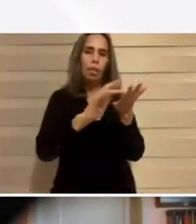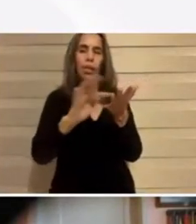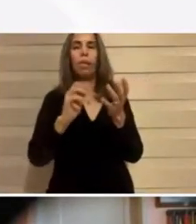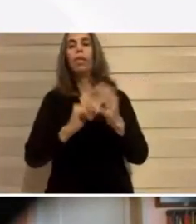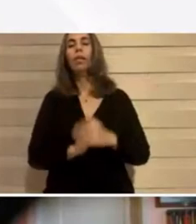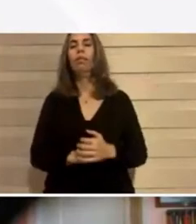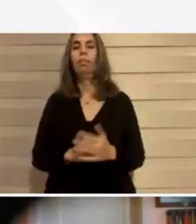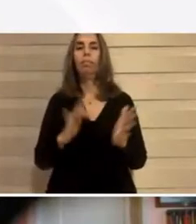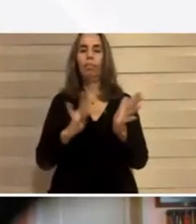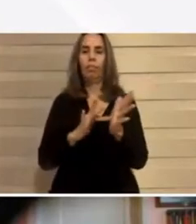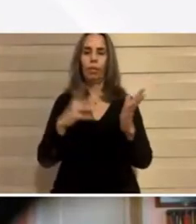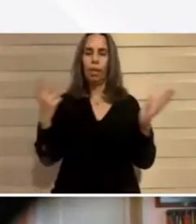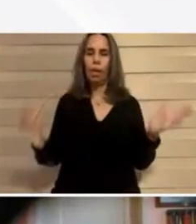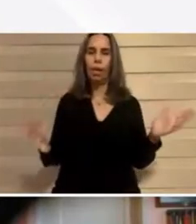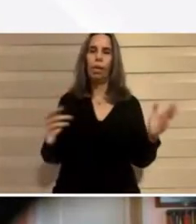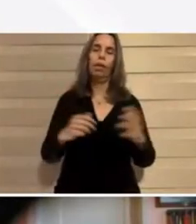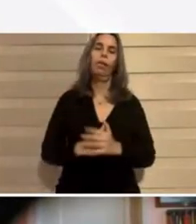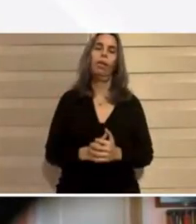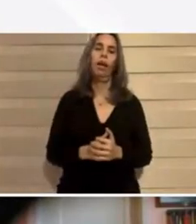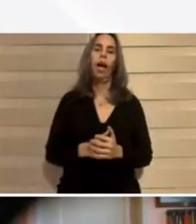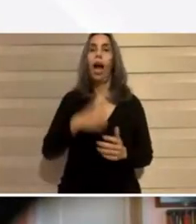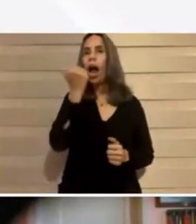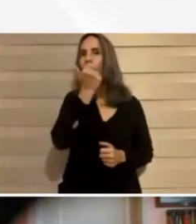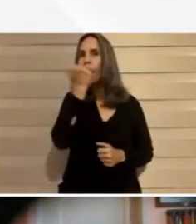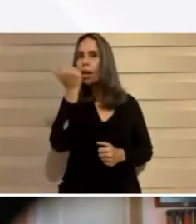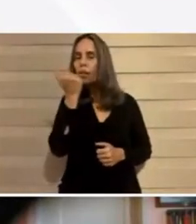las gracias a la alumna Vania.